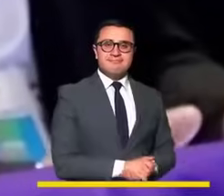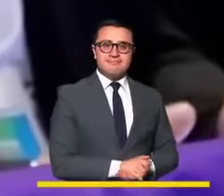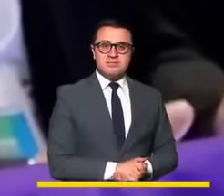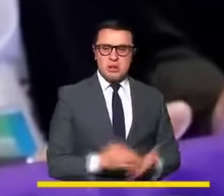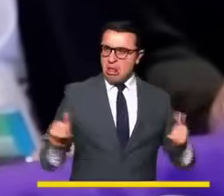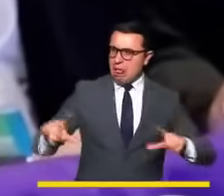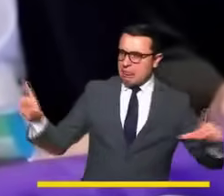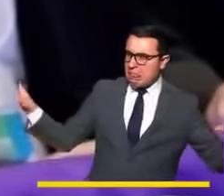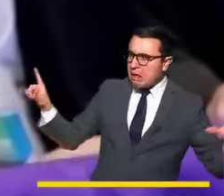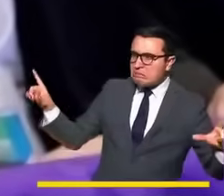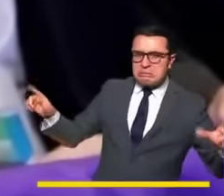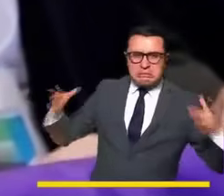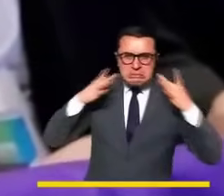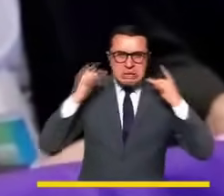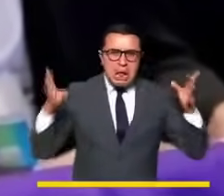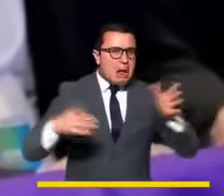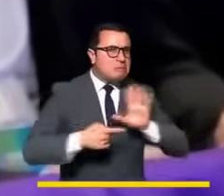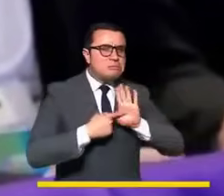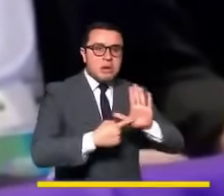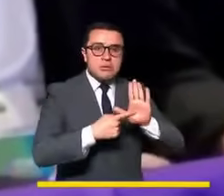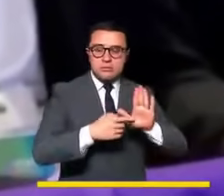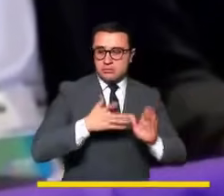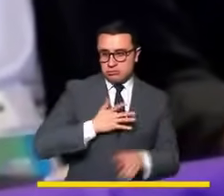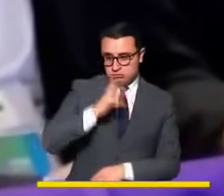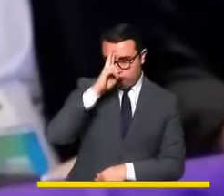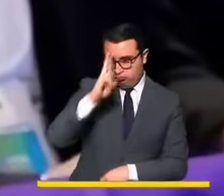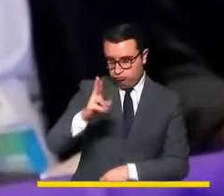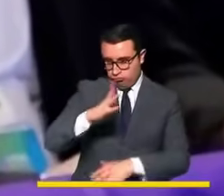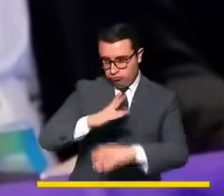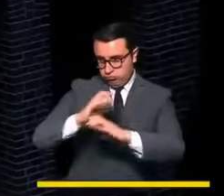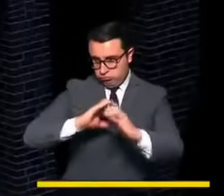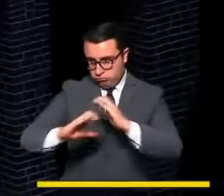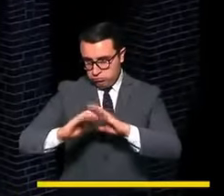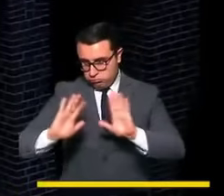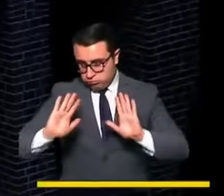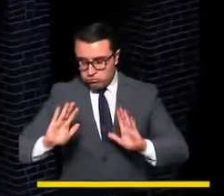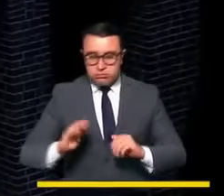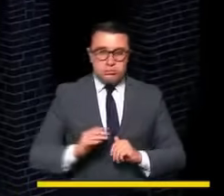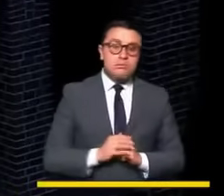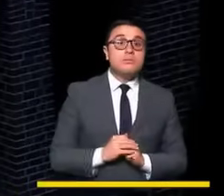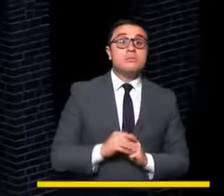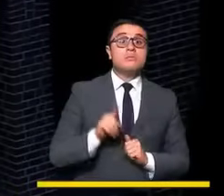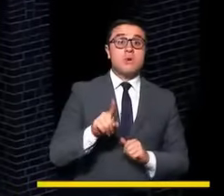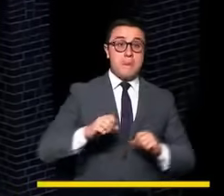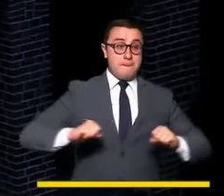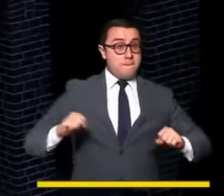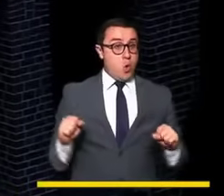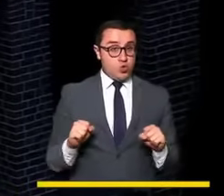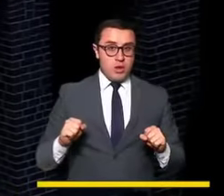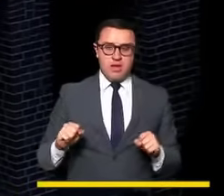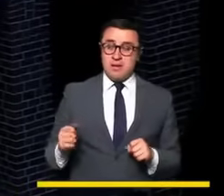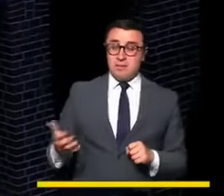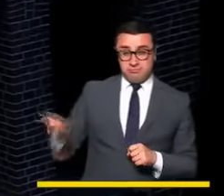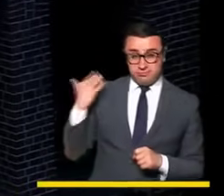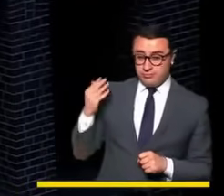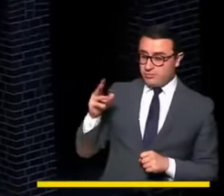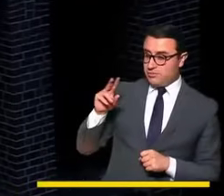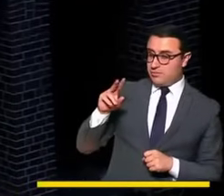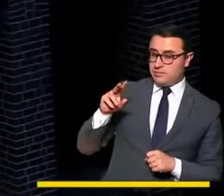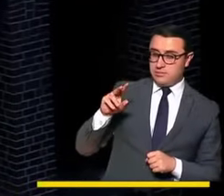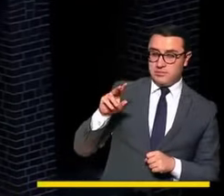hoy en la televisión, con todo el respeto de los medios de comunicación. Bogotá ha disminuido de